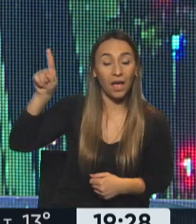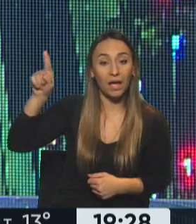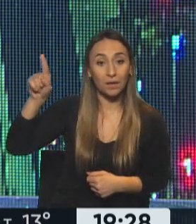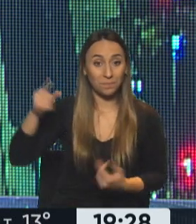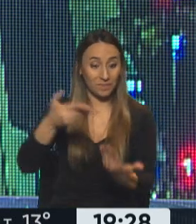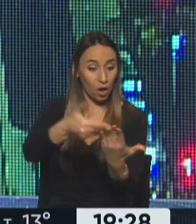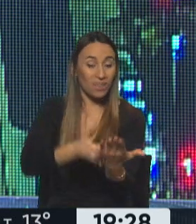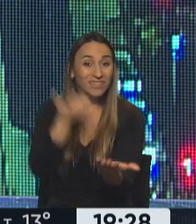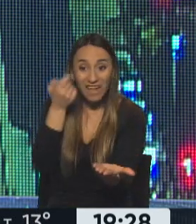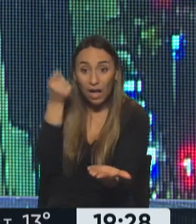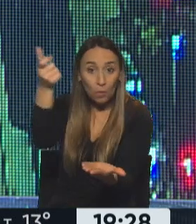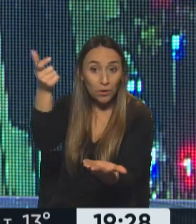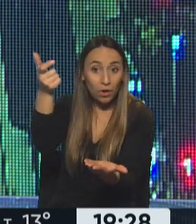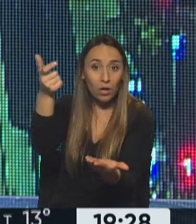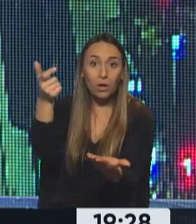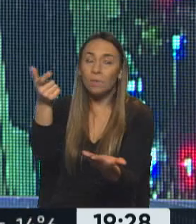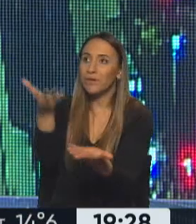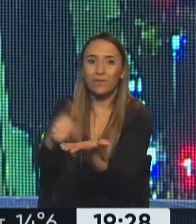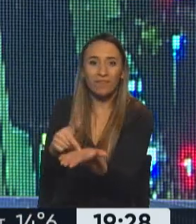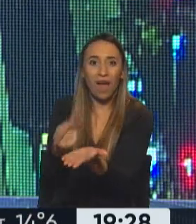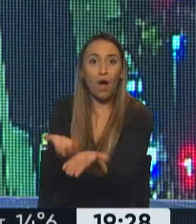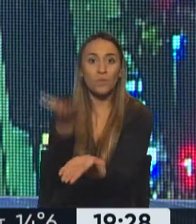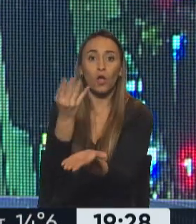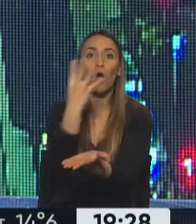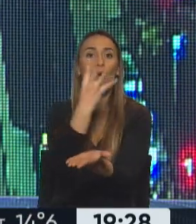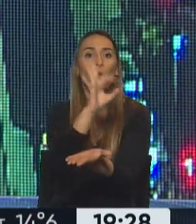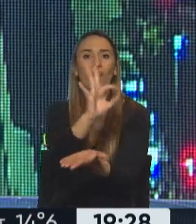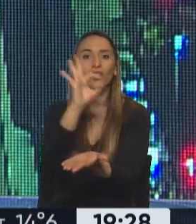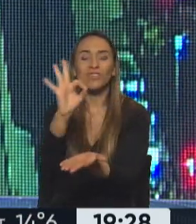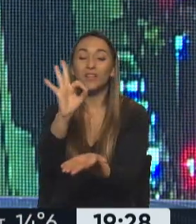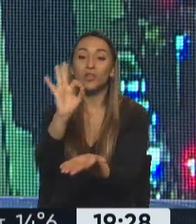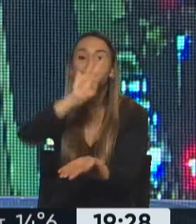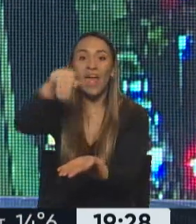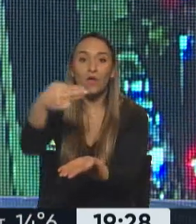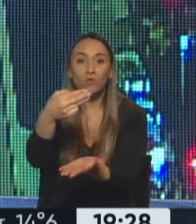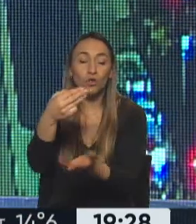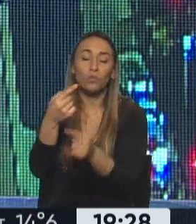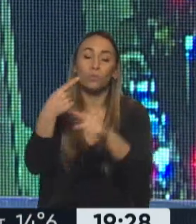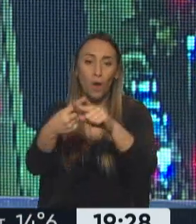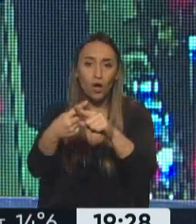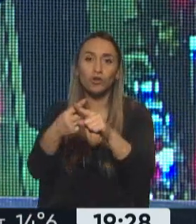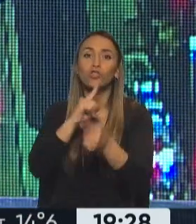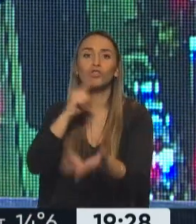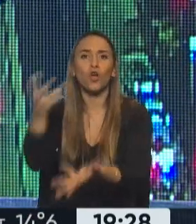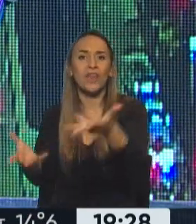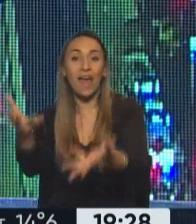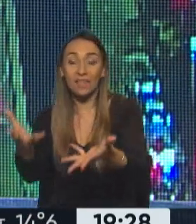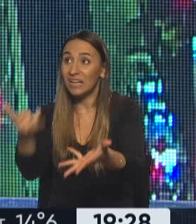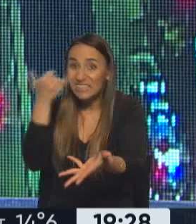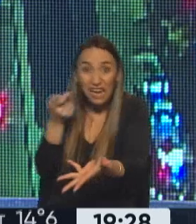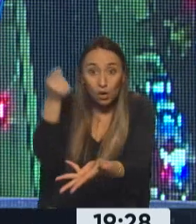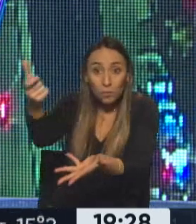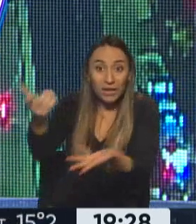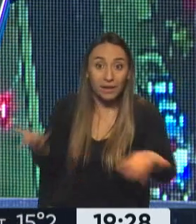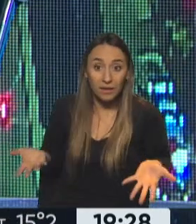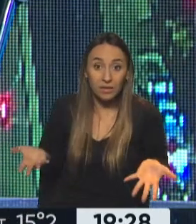ya comprada, me acaban de subir 400 euros la tonelada por su tema energético. Ya estaba comprada. Pero además, mira, me